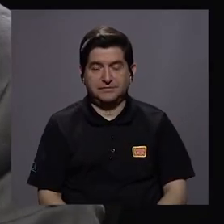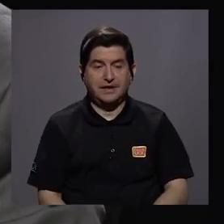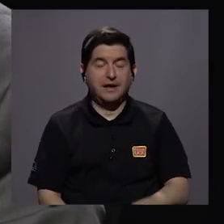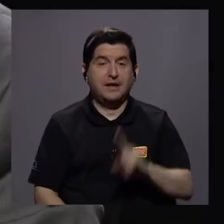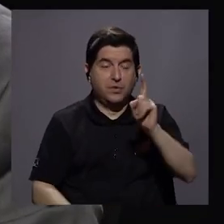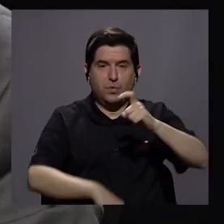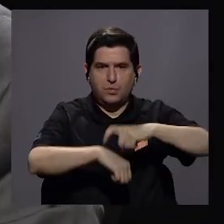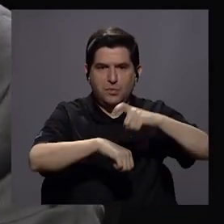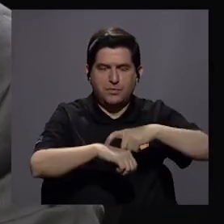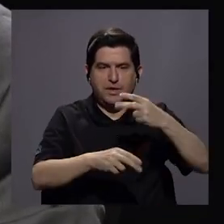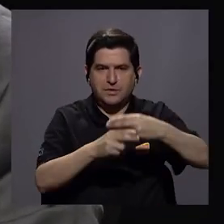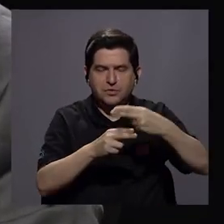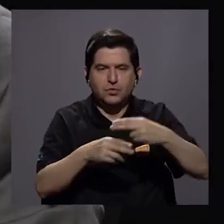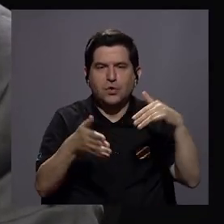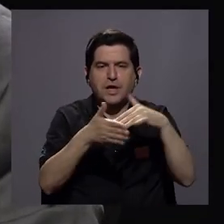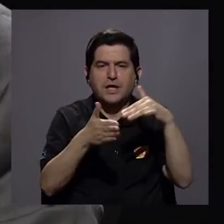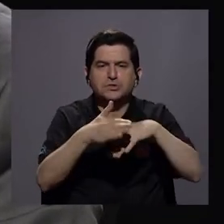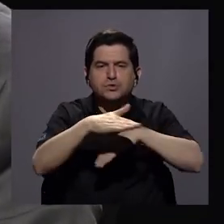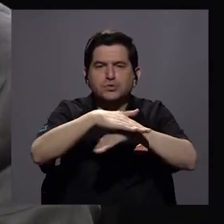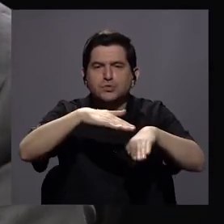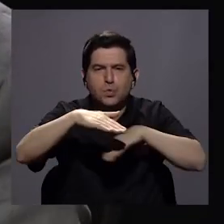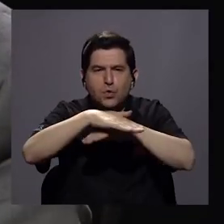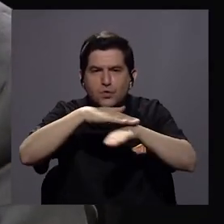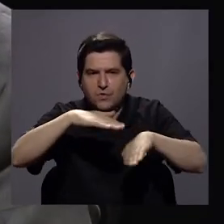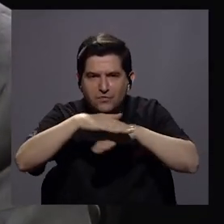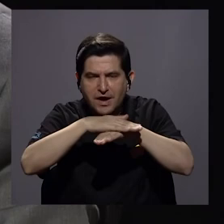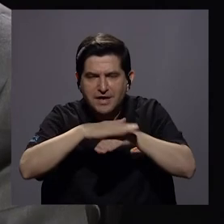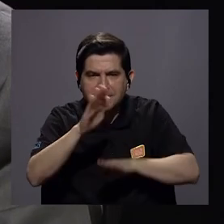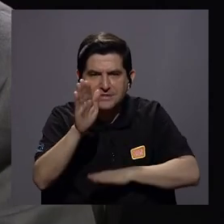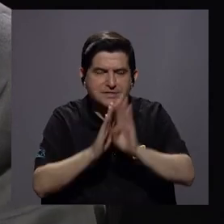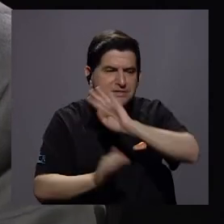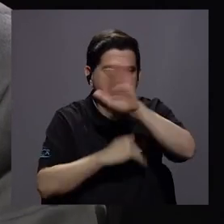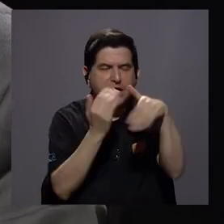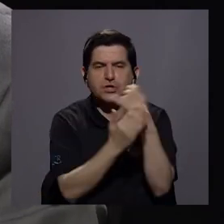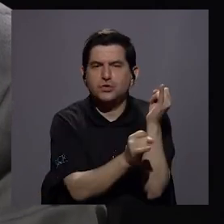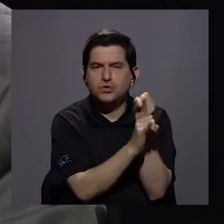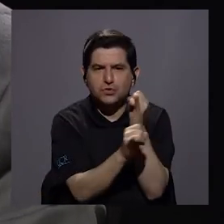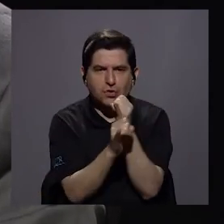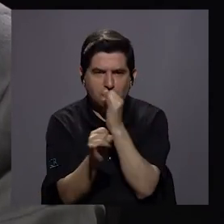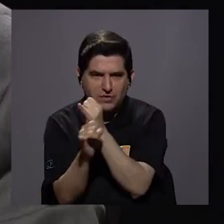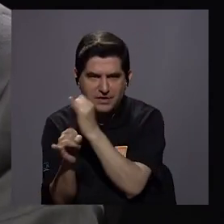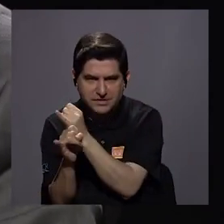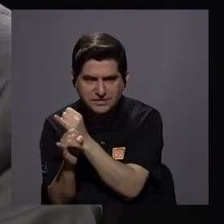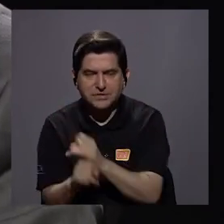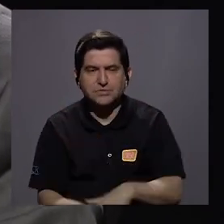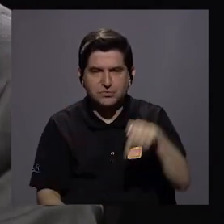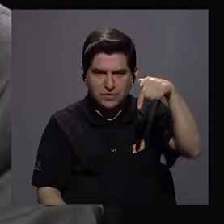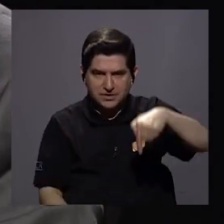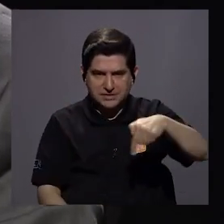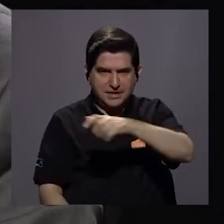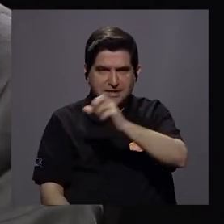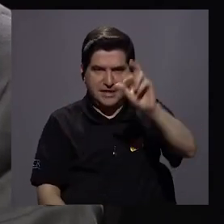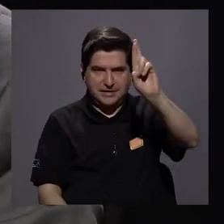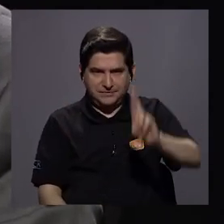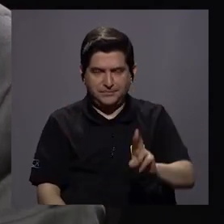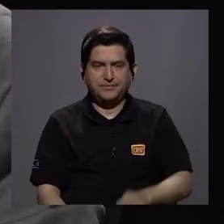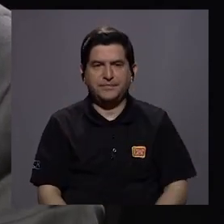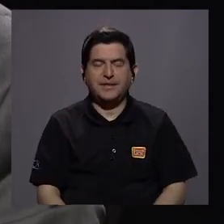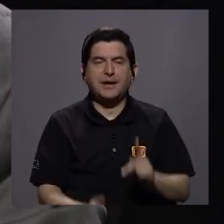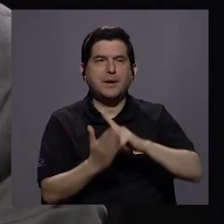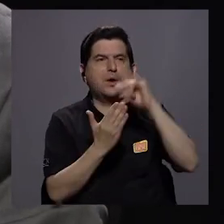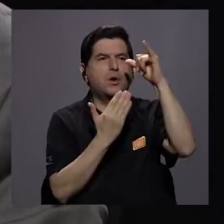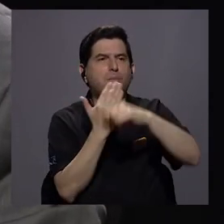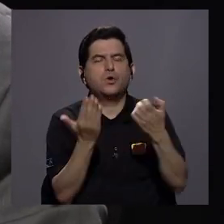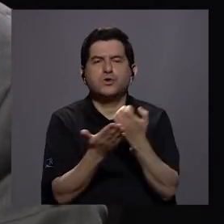llamó el estudio básico fundamental que desarrolló todas las instituciones de Costa Rica, lo que se llamó el